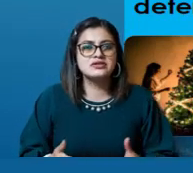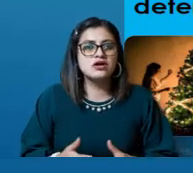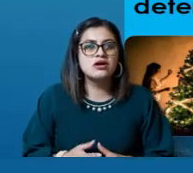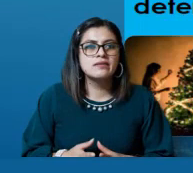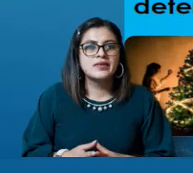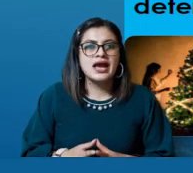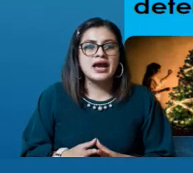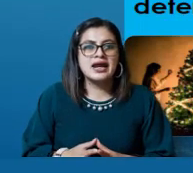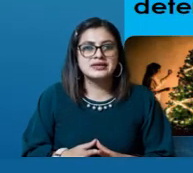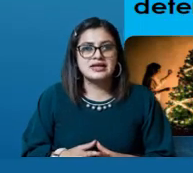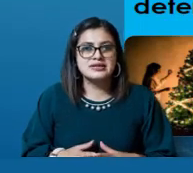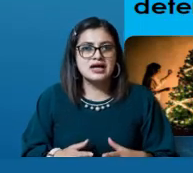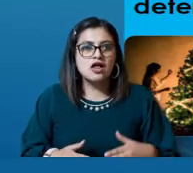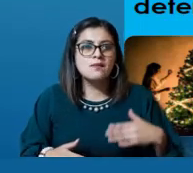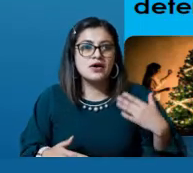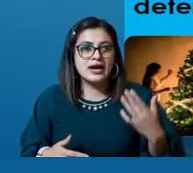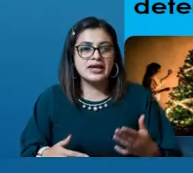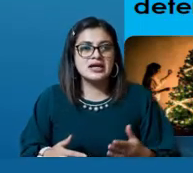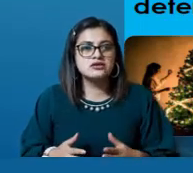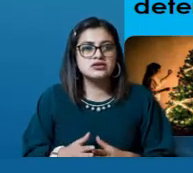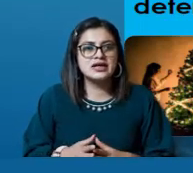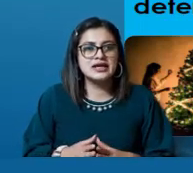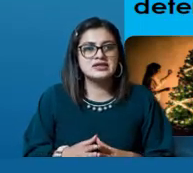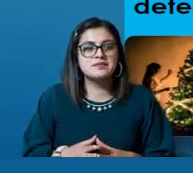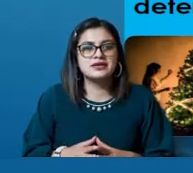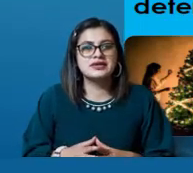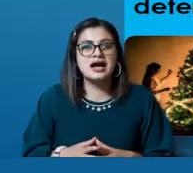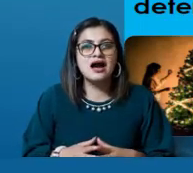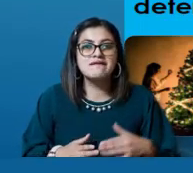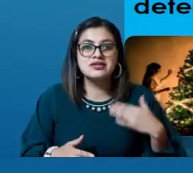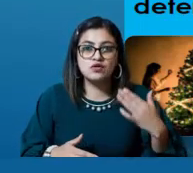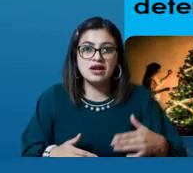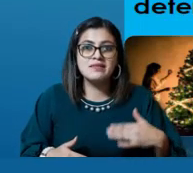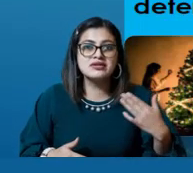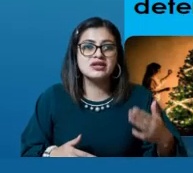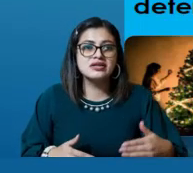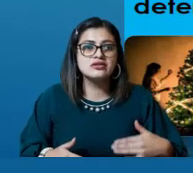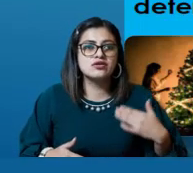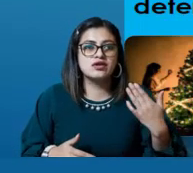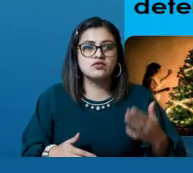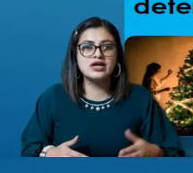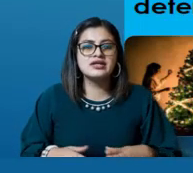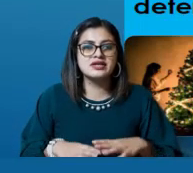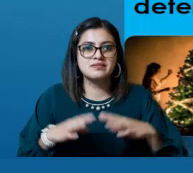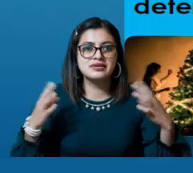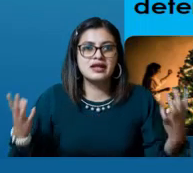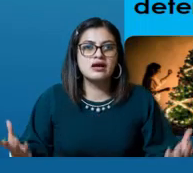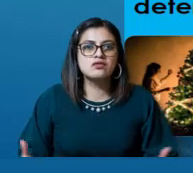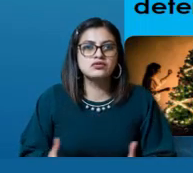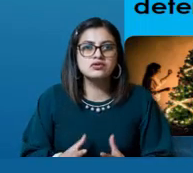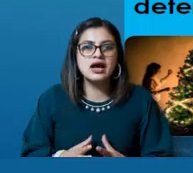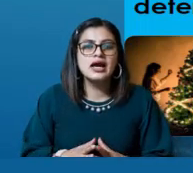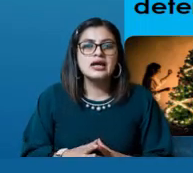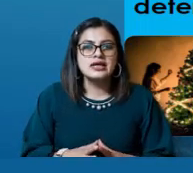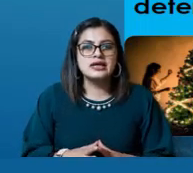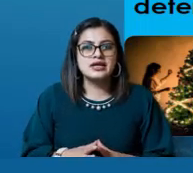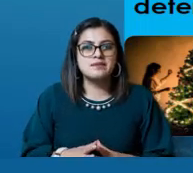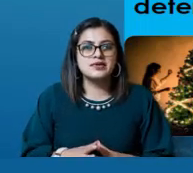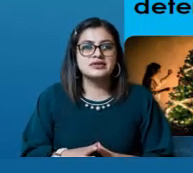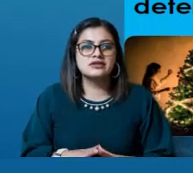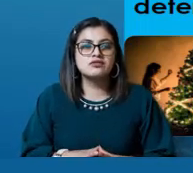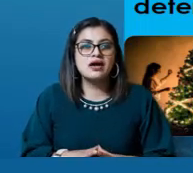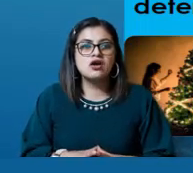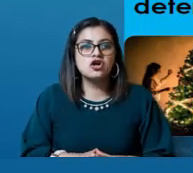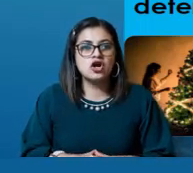la tradición, caracterizado por aquellas cosas que se practican habitualmente dentro de una determinada cultura y